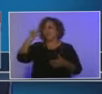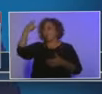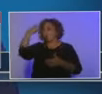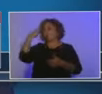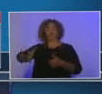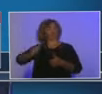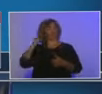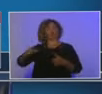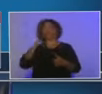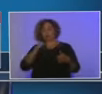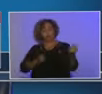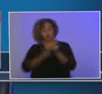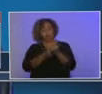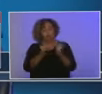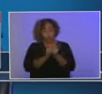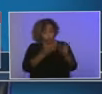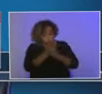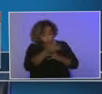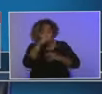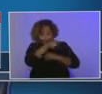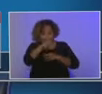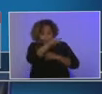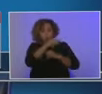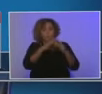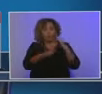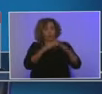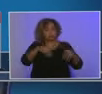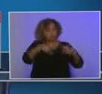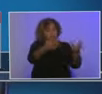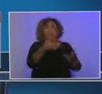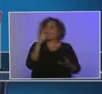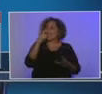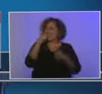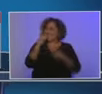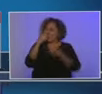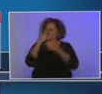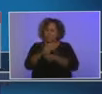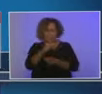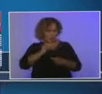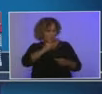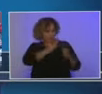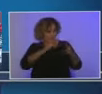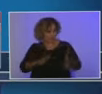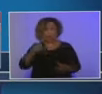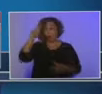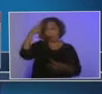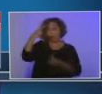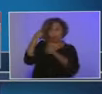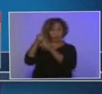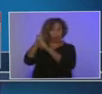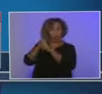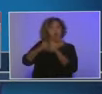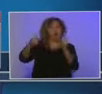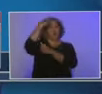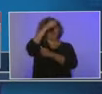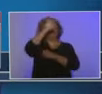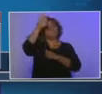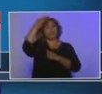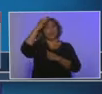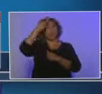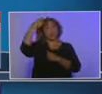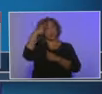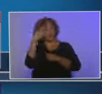central a manejar esto a través de los municipios. ¿Quién es que desconfía de los municipios y de los alcaldes? Exacto. ¿Gobierno central o es el gobierno federal?